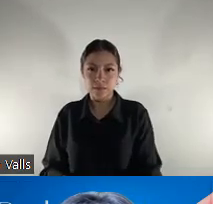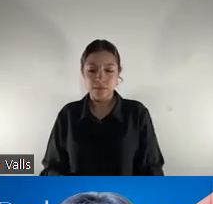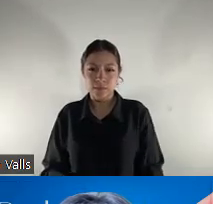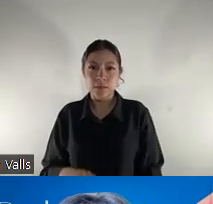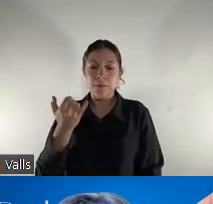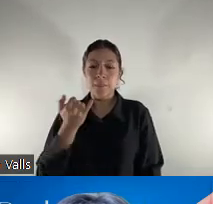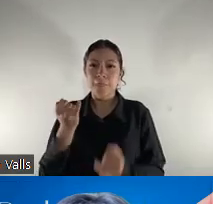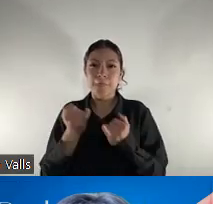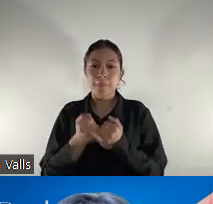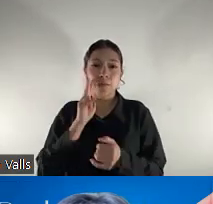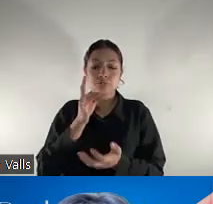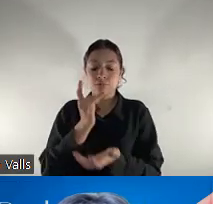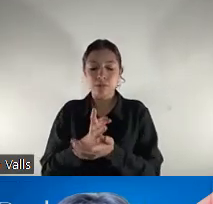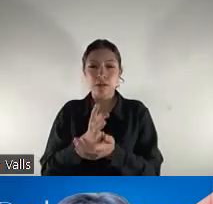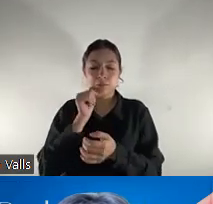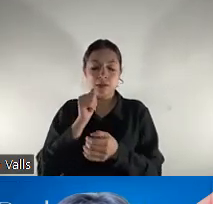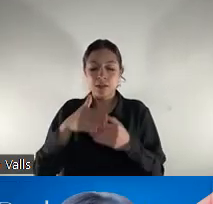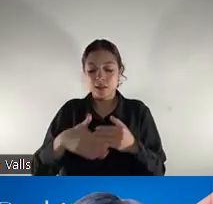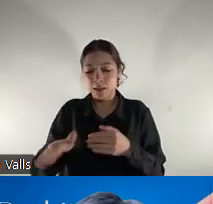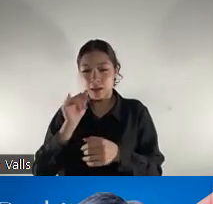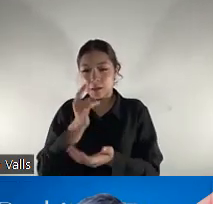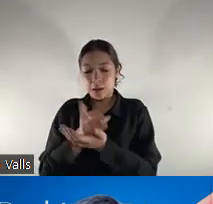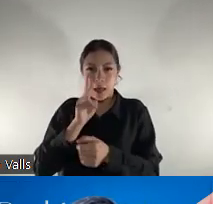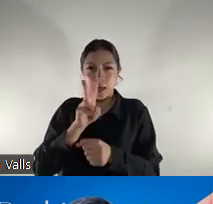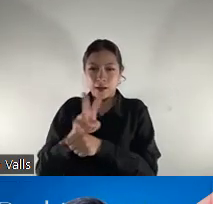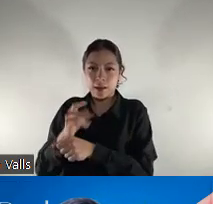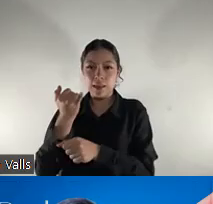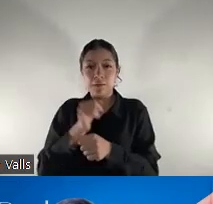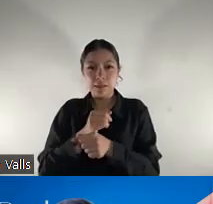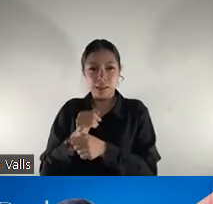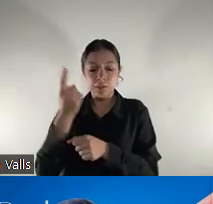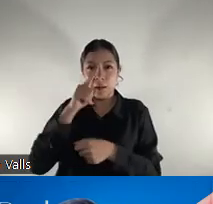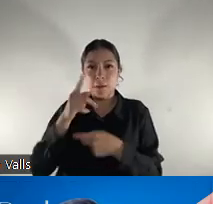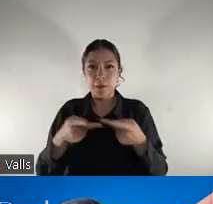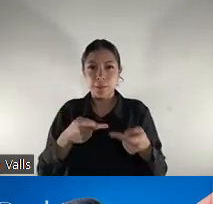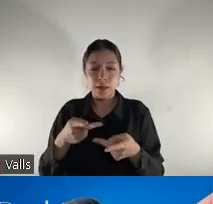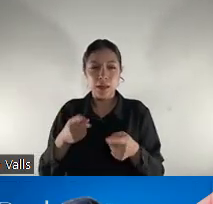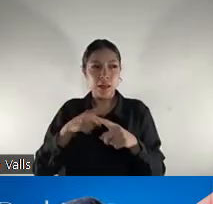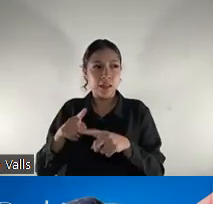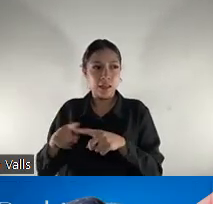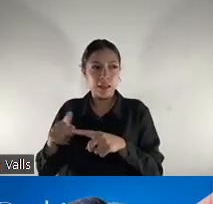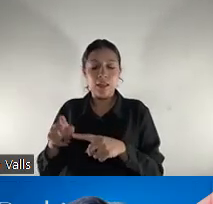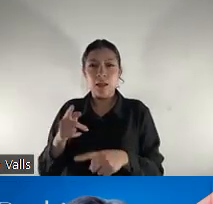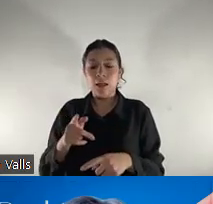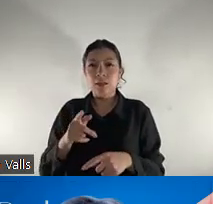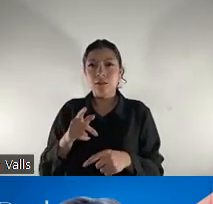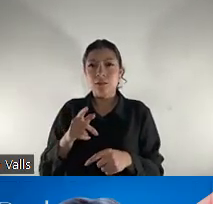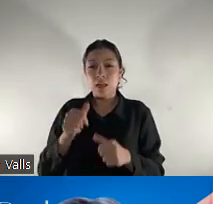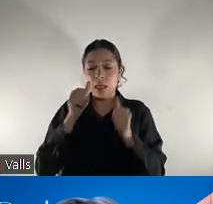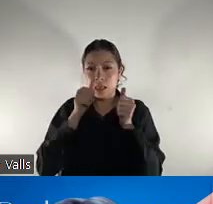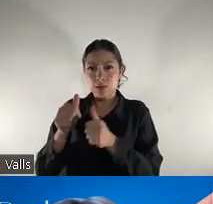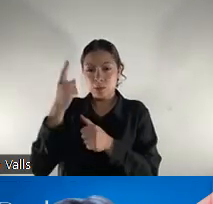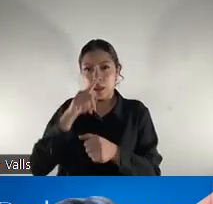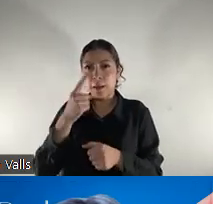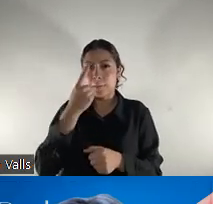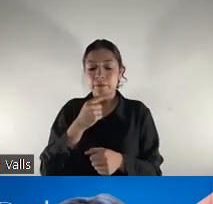de detección e investigación, en donde estamos preparando diferentes protocolos para tanto hacer un perfil genético